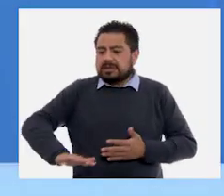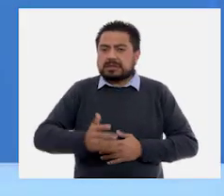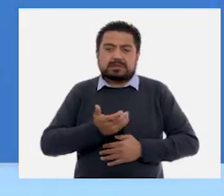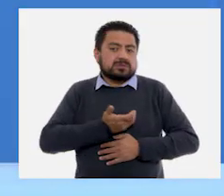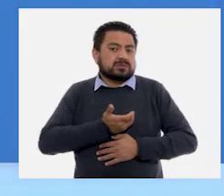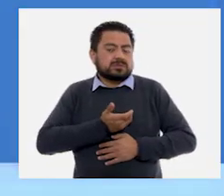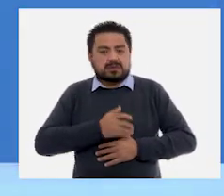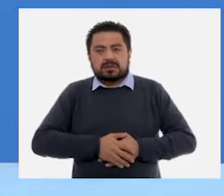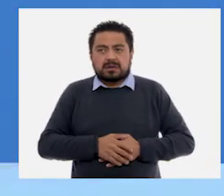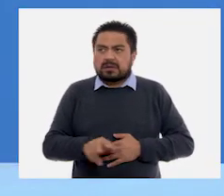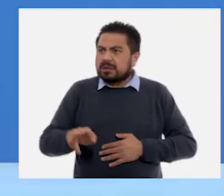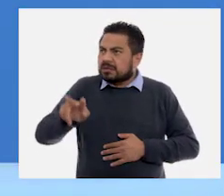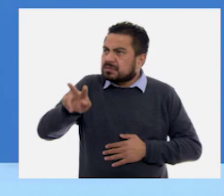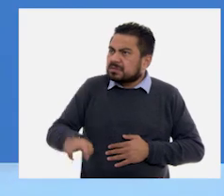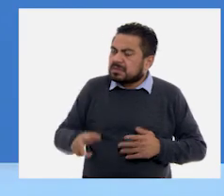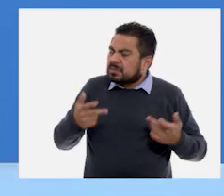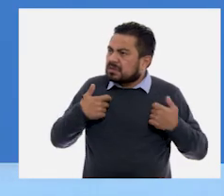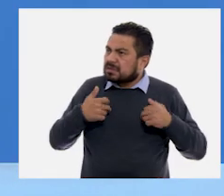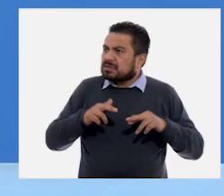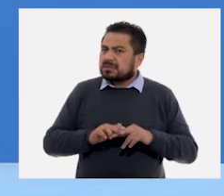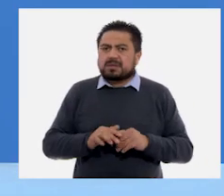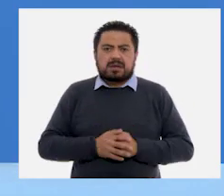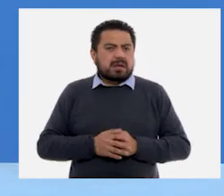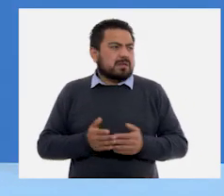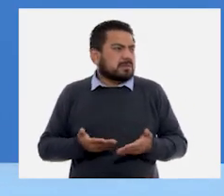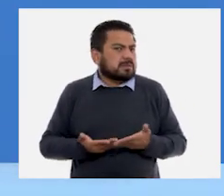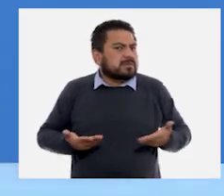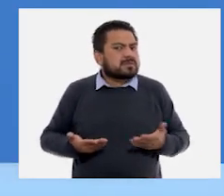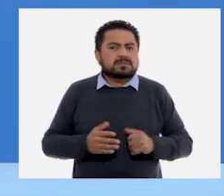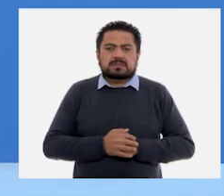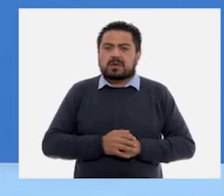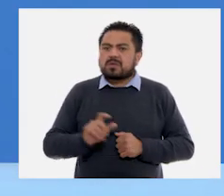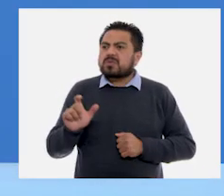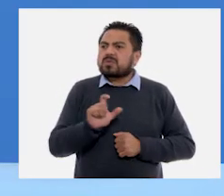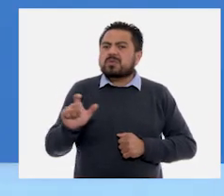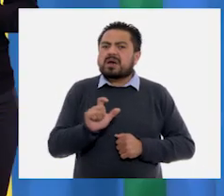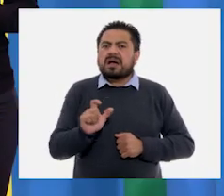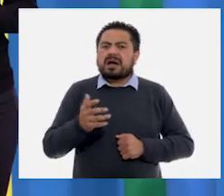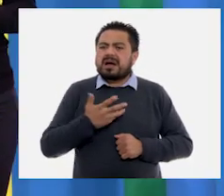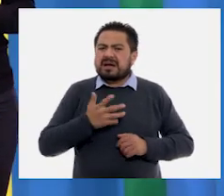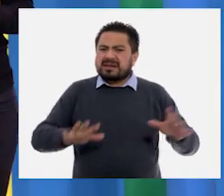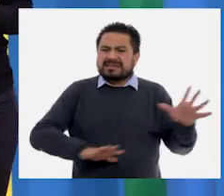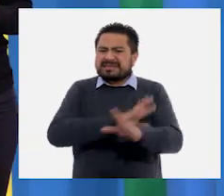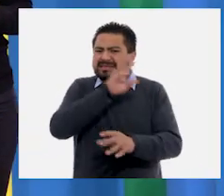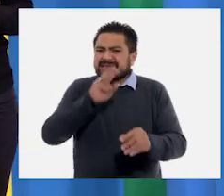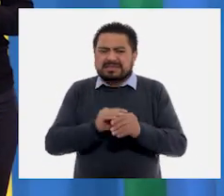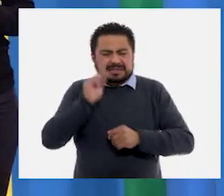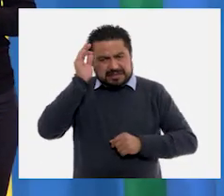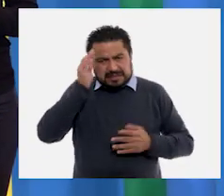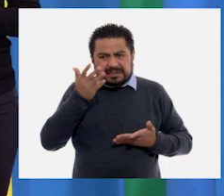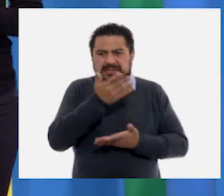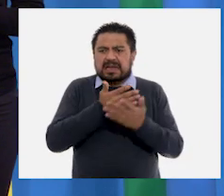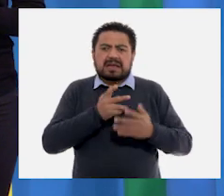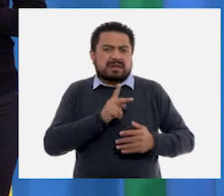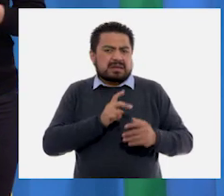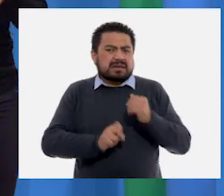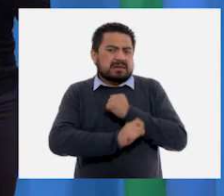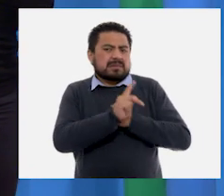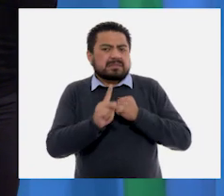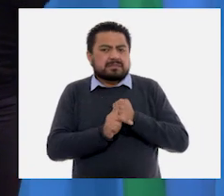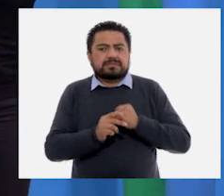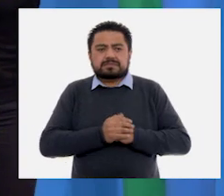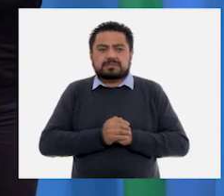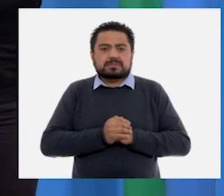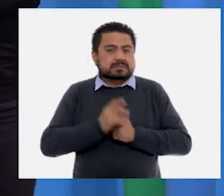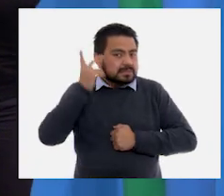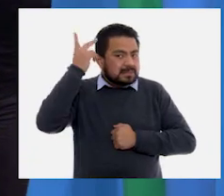¿En serio, maestra? ¿Y entonces, desde cuándo existen todos esos servicios en nuestro país? Desde